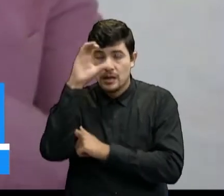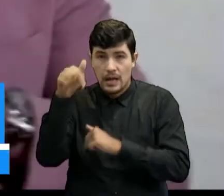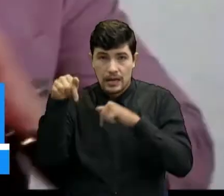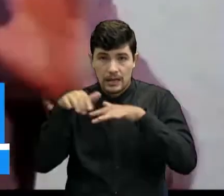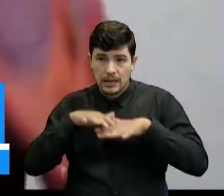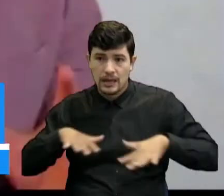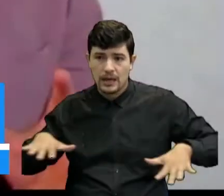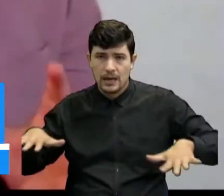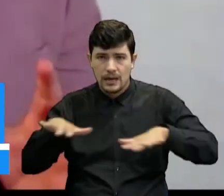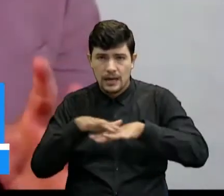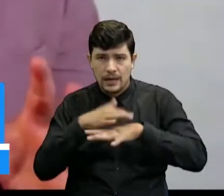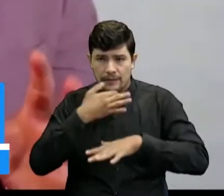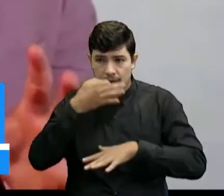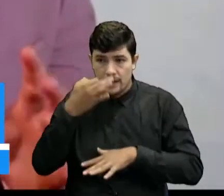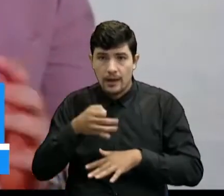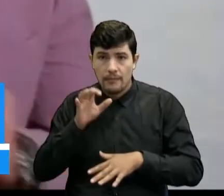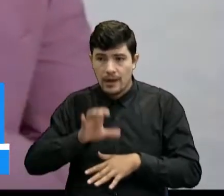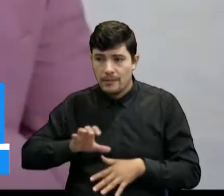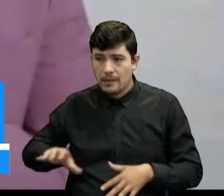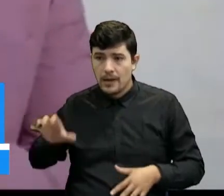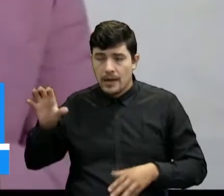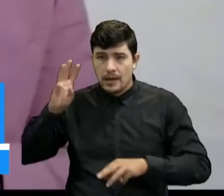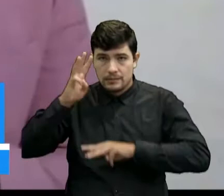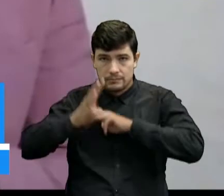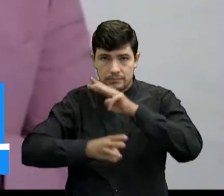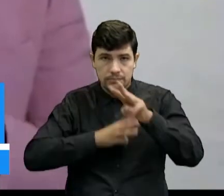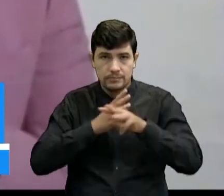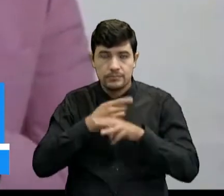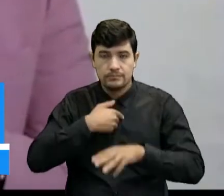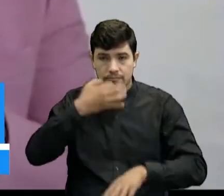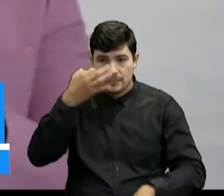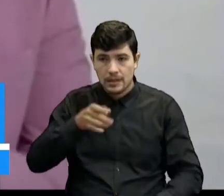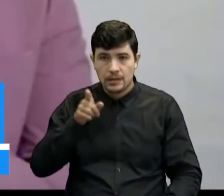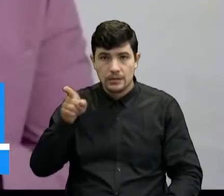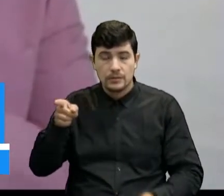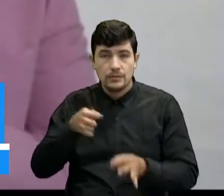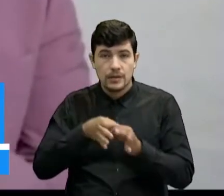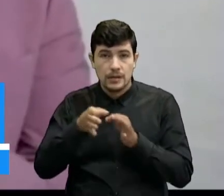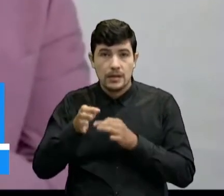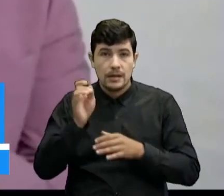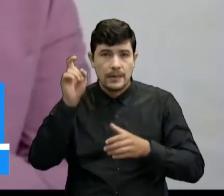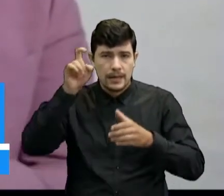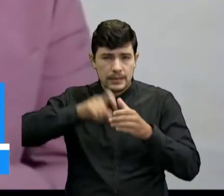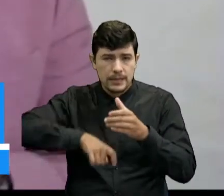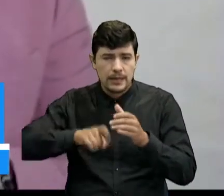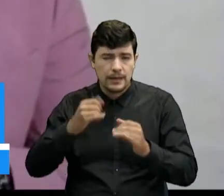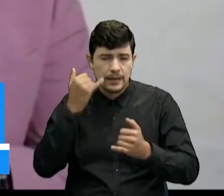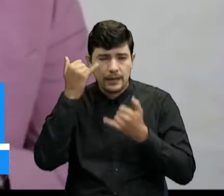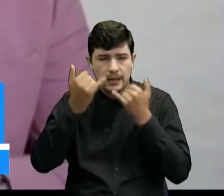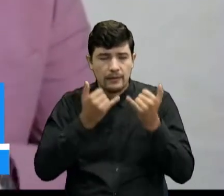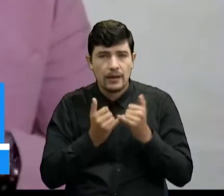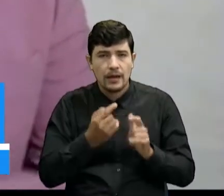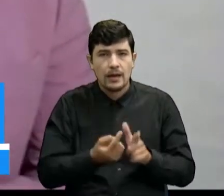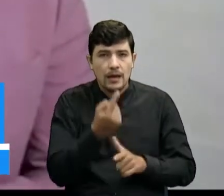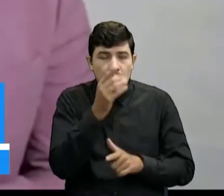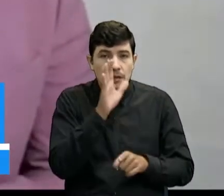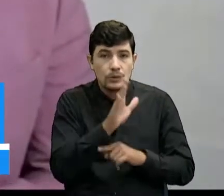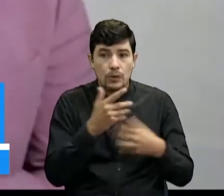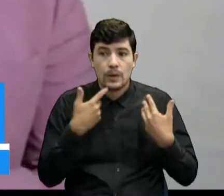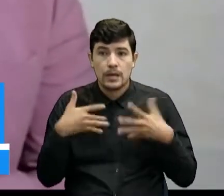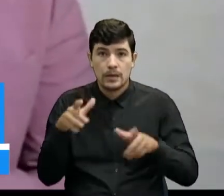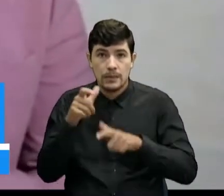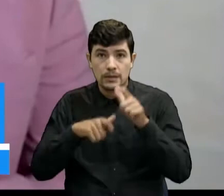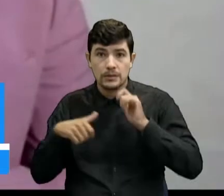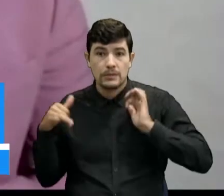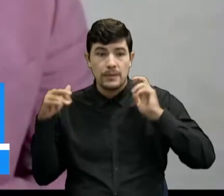es, al haber estado en todos los países del mundo, puedo confirmarles que Barichara tiene una identidad, un sello único que hace de que cualquier persona que